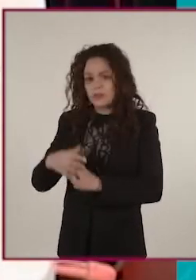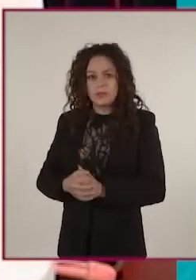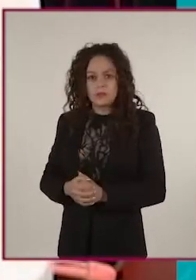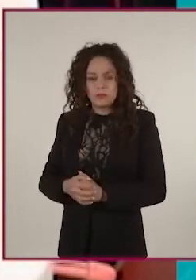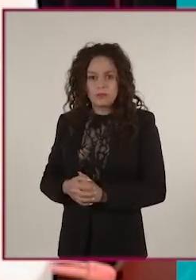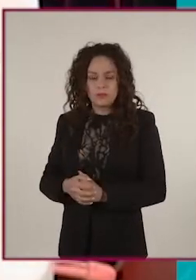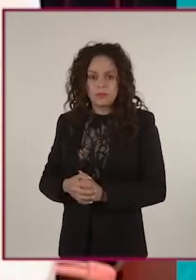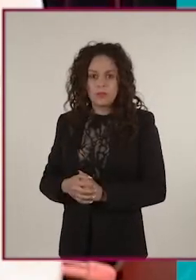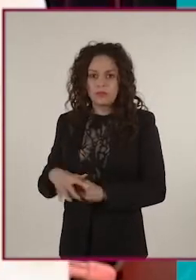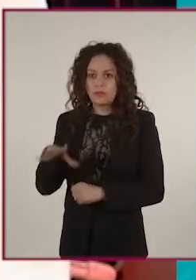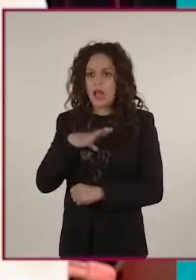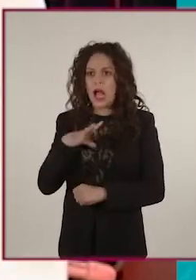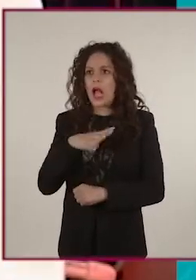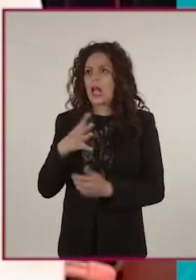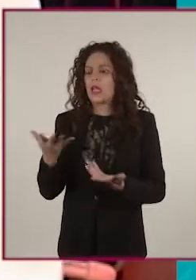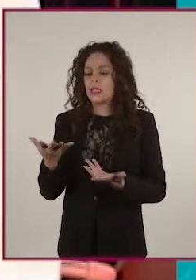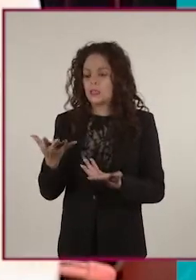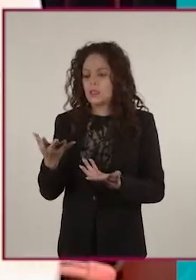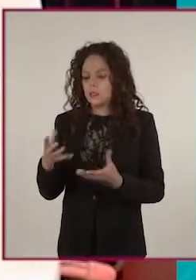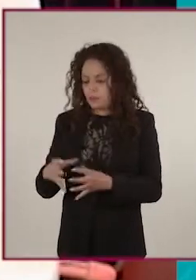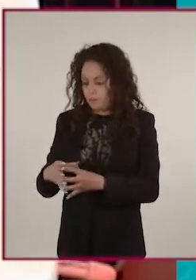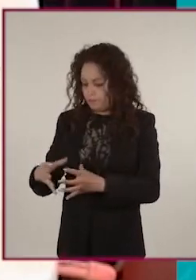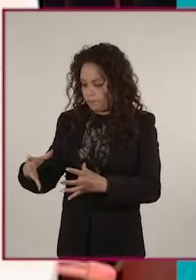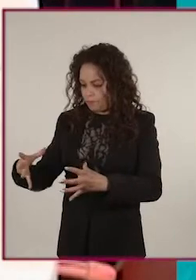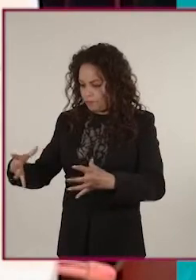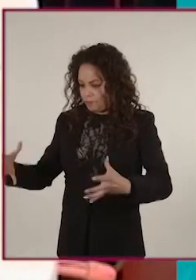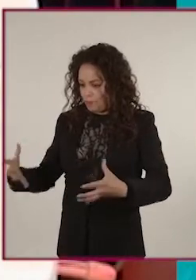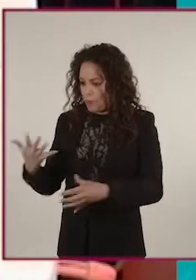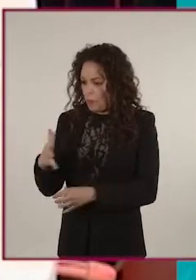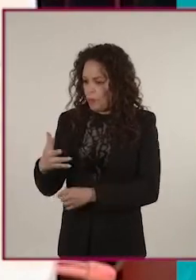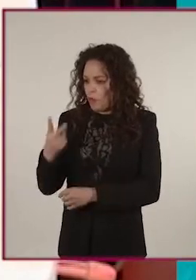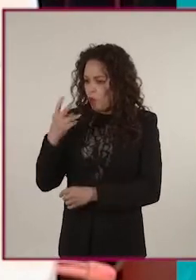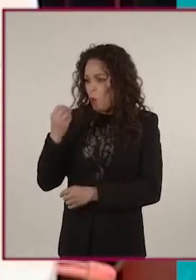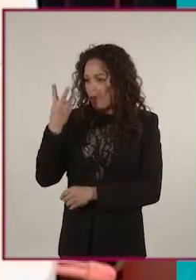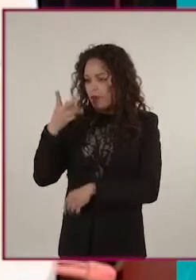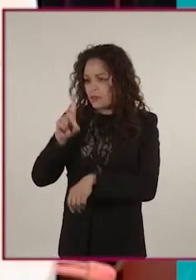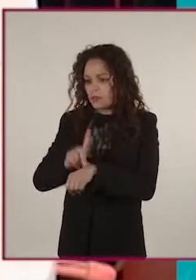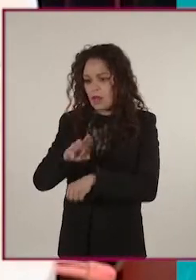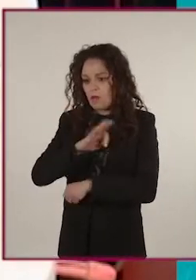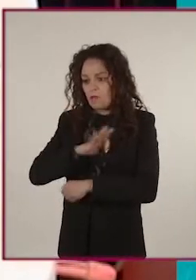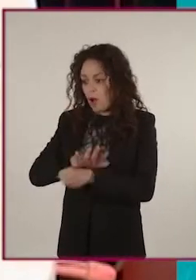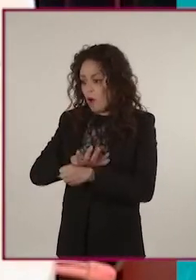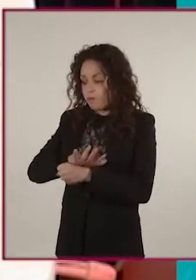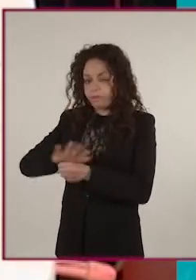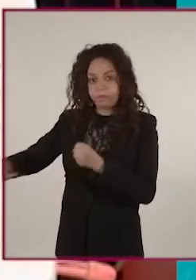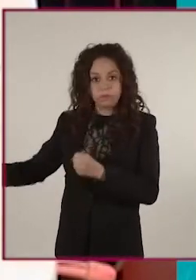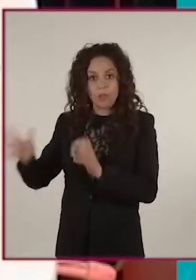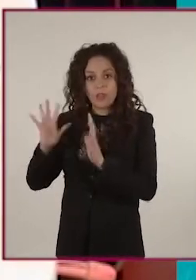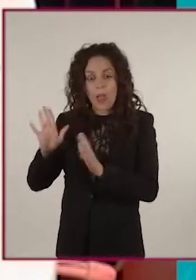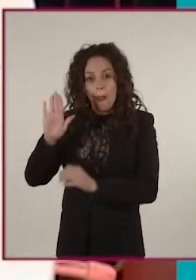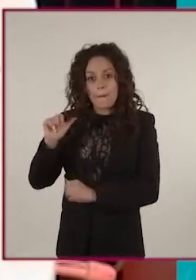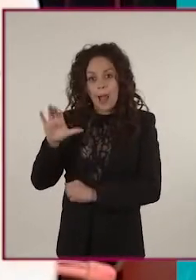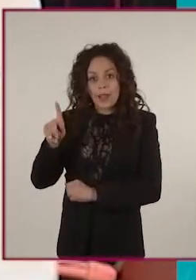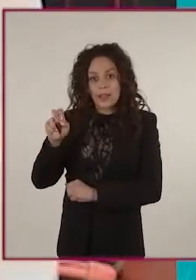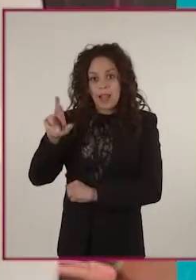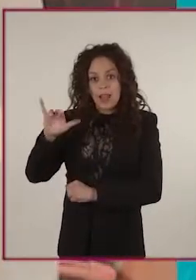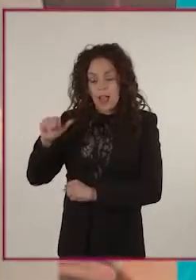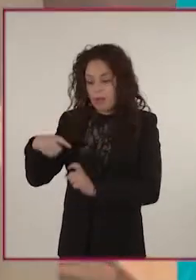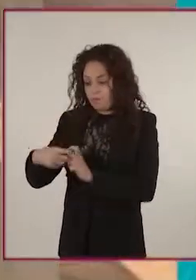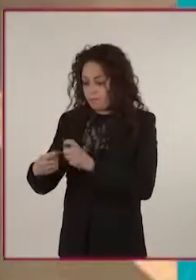Ajá, un tanque de cultivo en cuestión de 2 o 3 días puede ya estar lleno completamente de bacterias